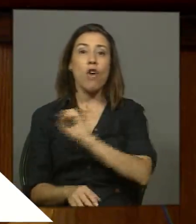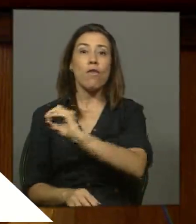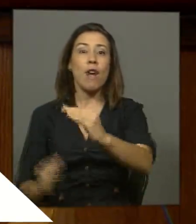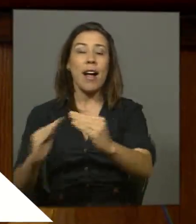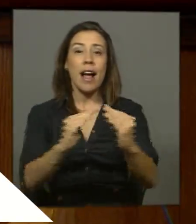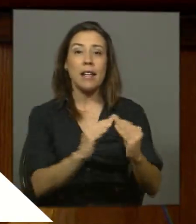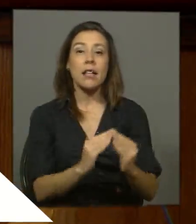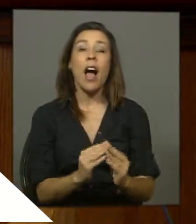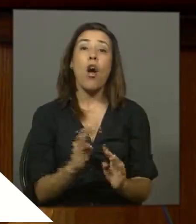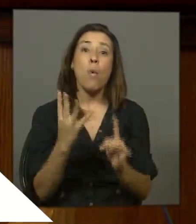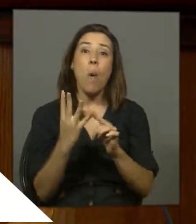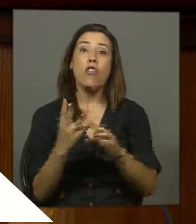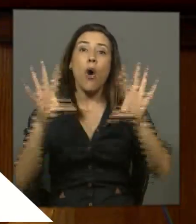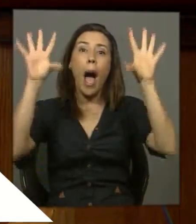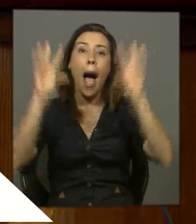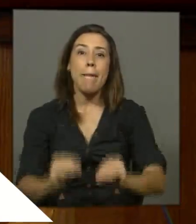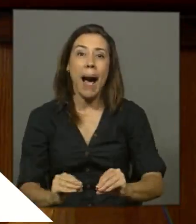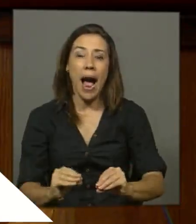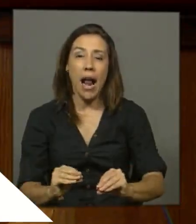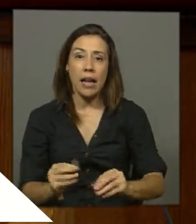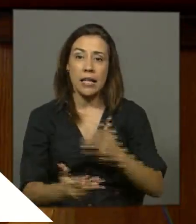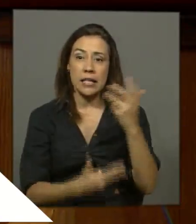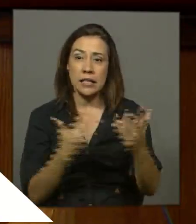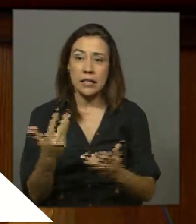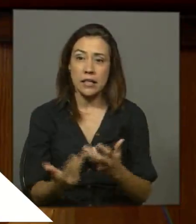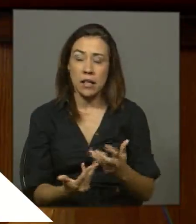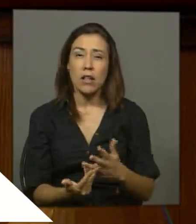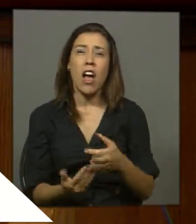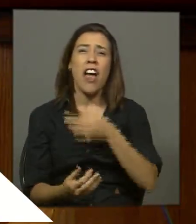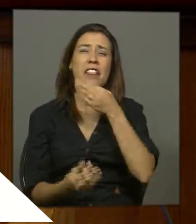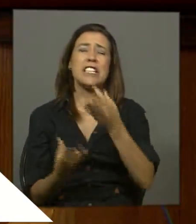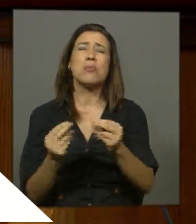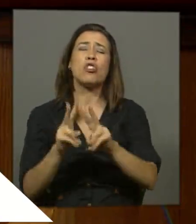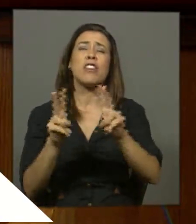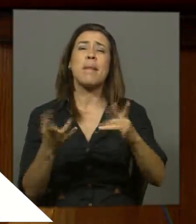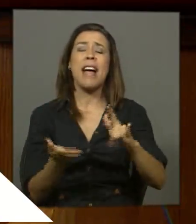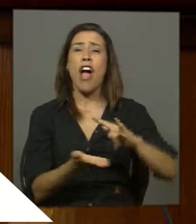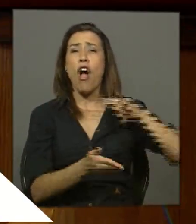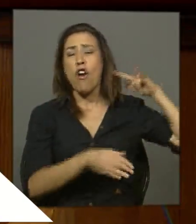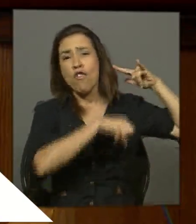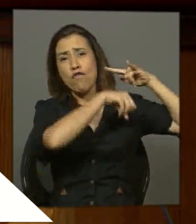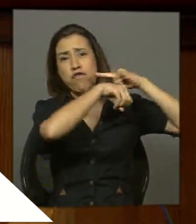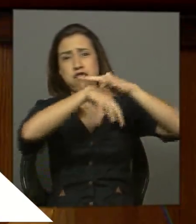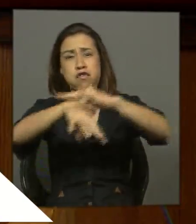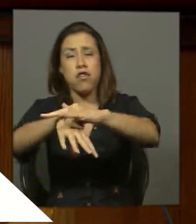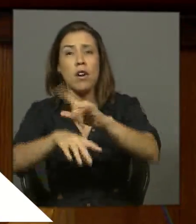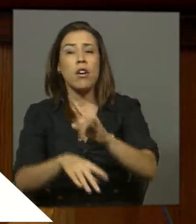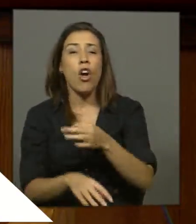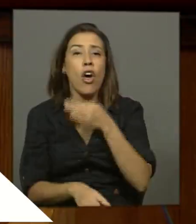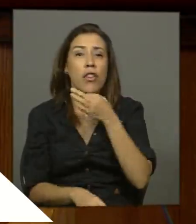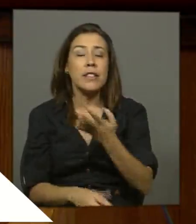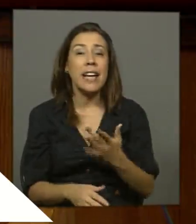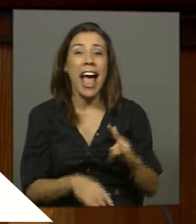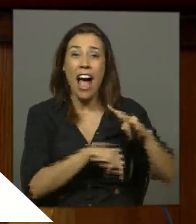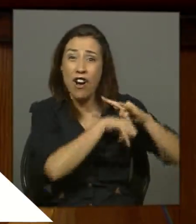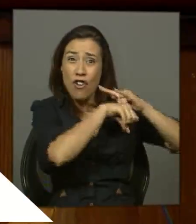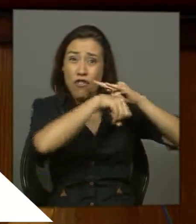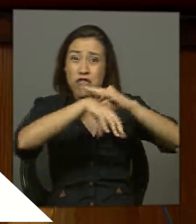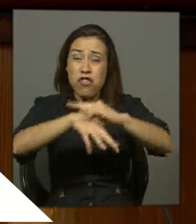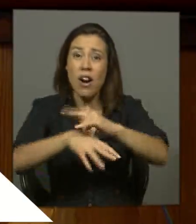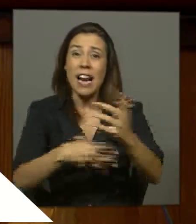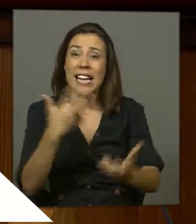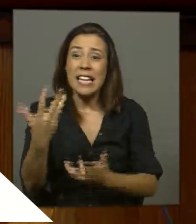lugar extinguirlos se habla mucho de aviones por ejemplo y no se dice que los aviones en los